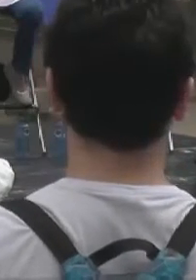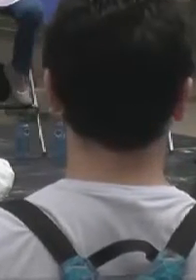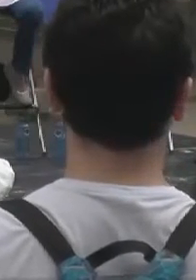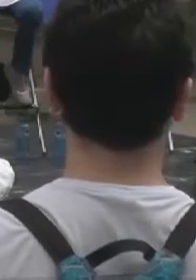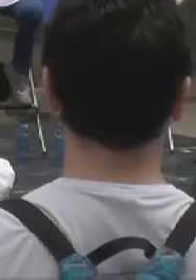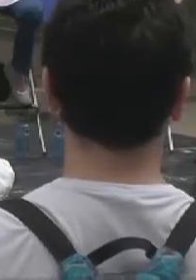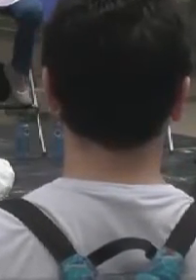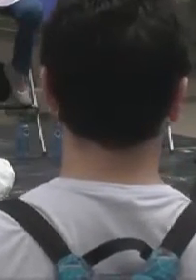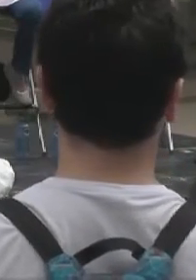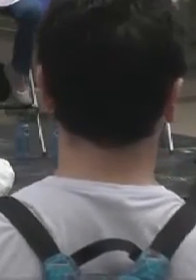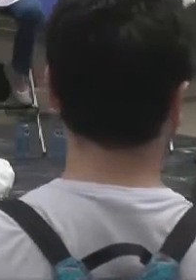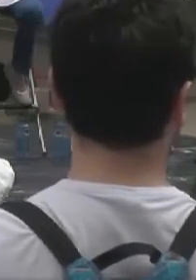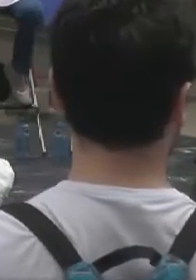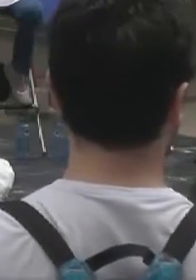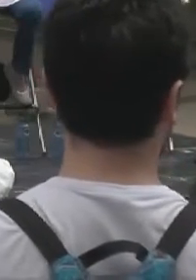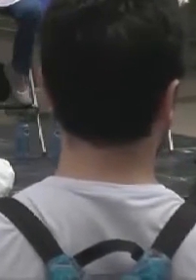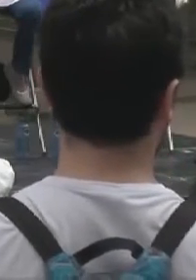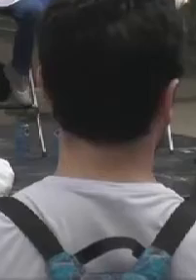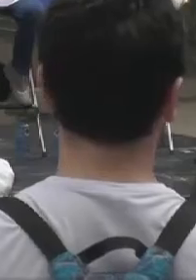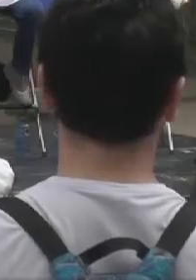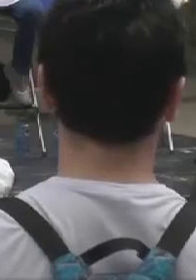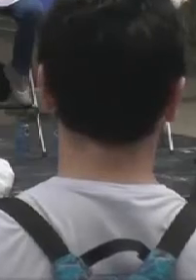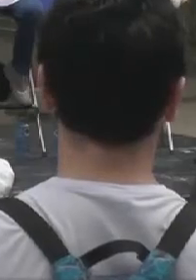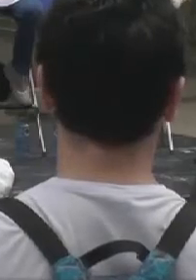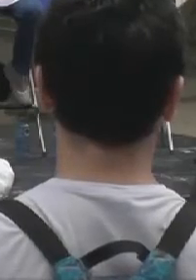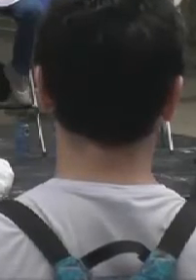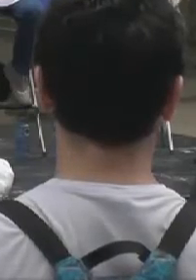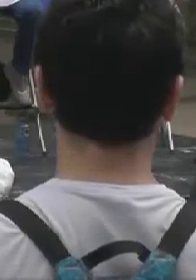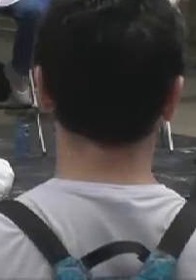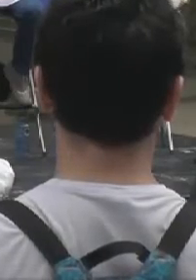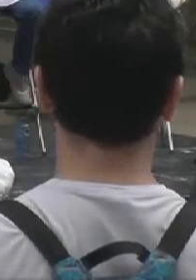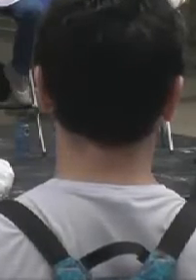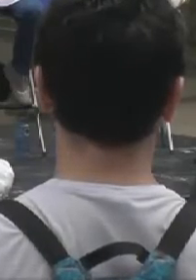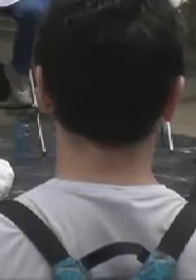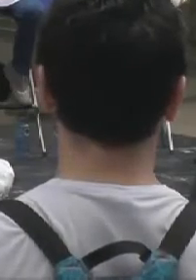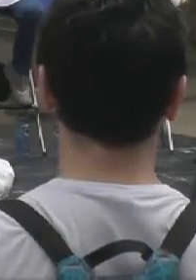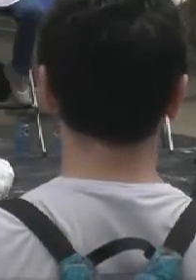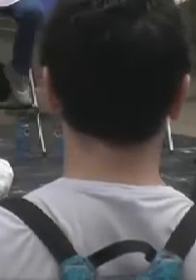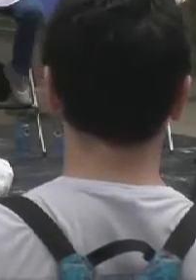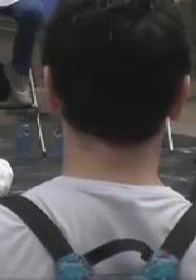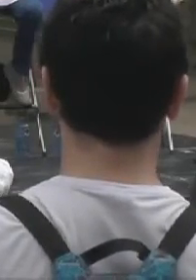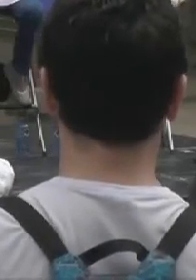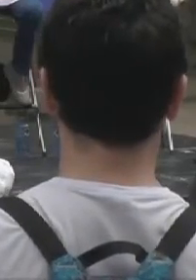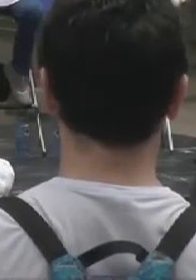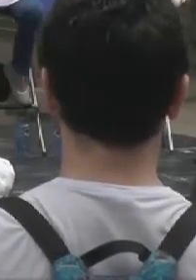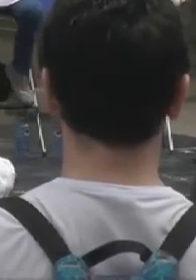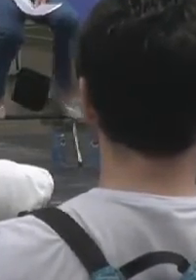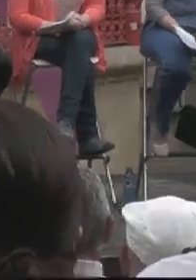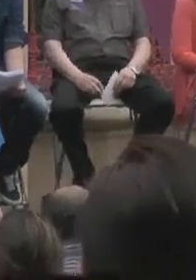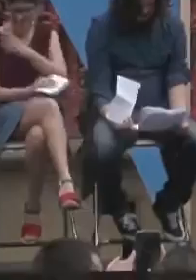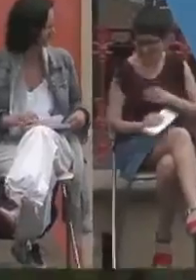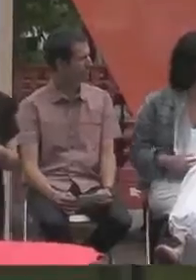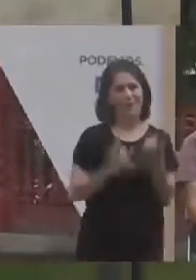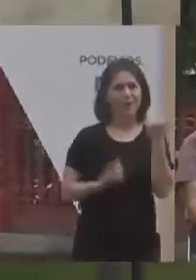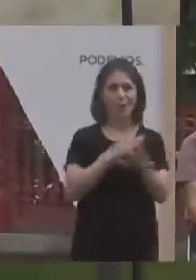das institucións, o partido máis corrupto da Unión Europea, e eu creo que eso, só por iso, xa merece a pena, xa paga a pena que todas as que estamos